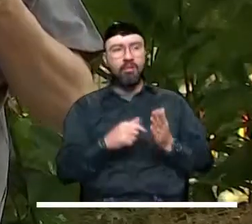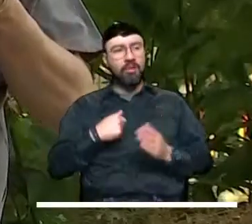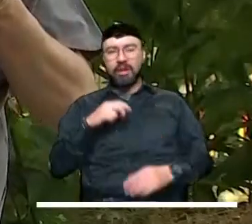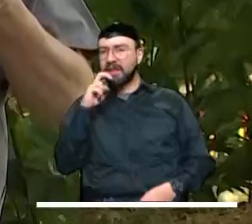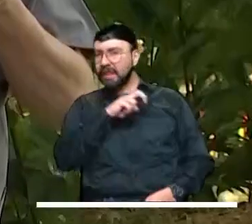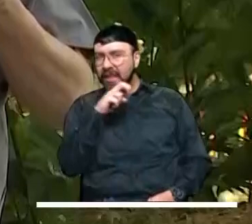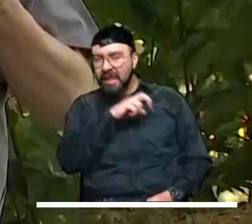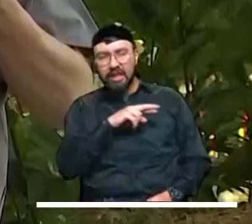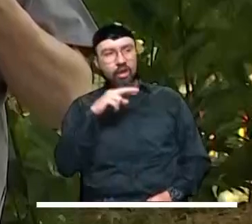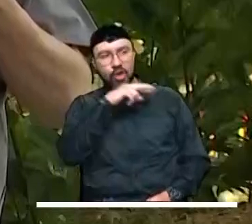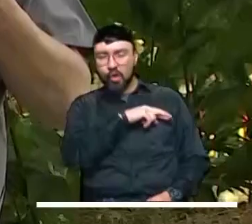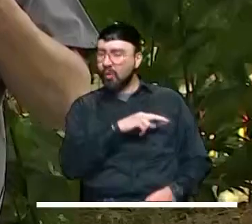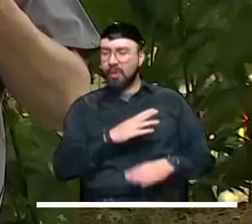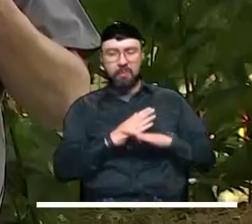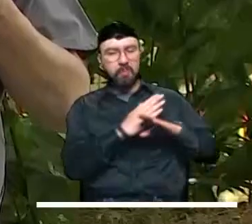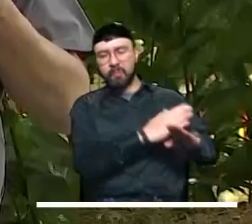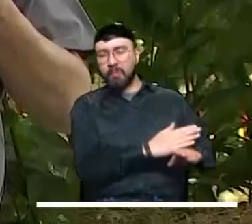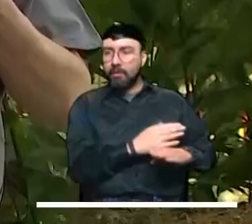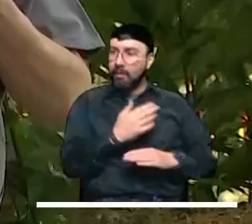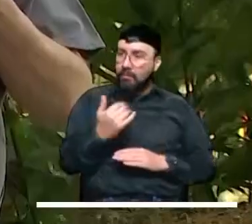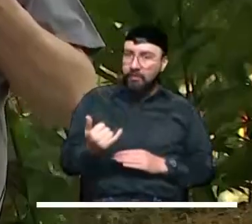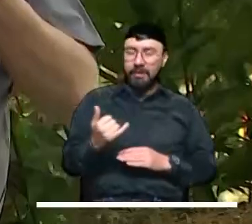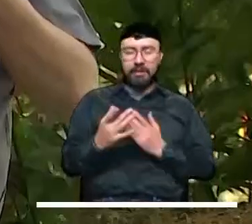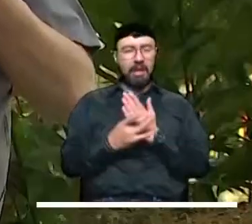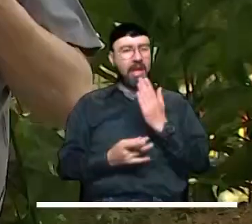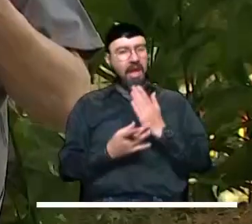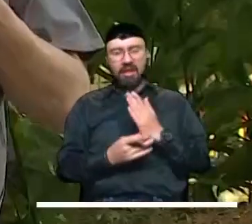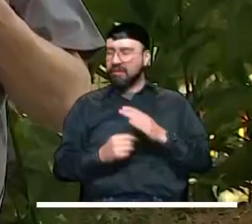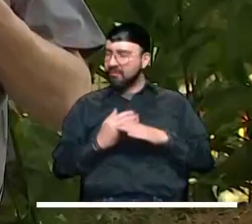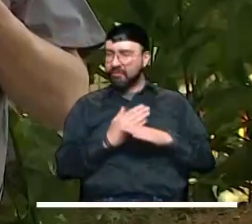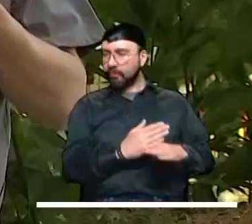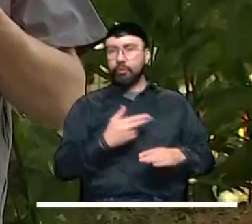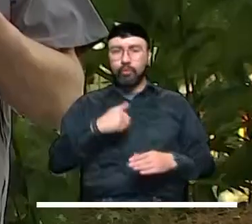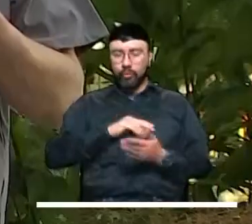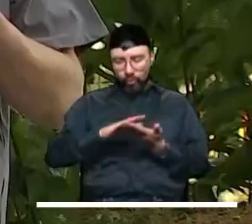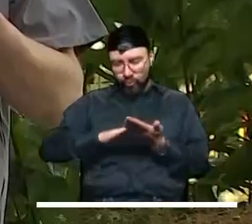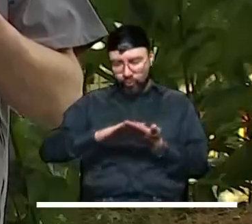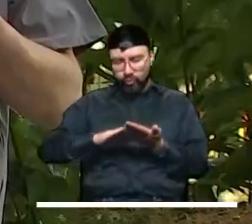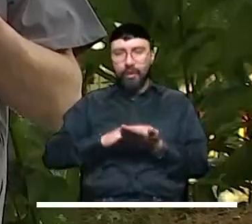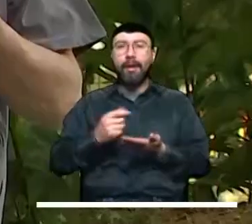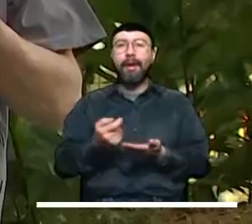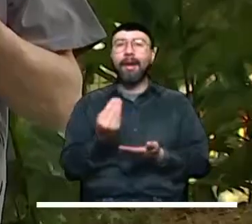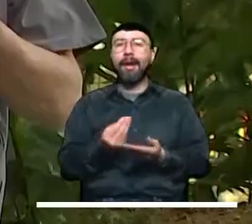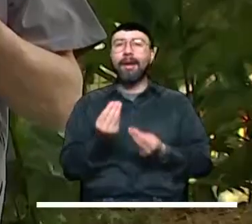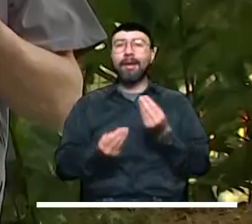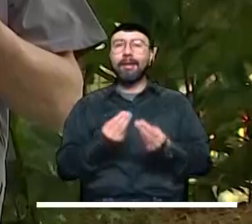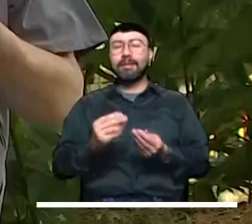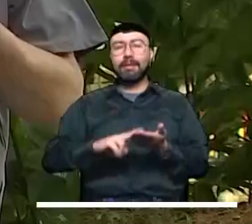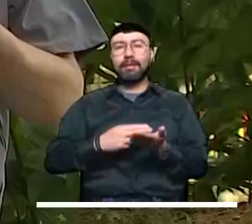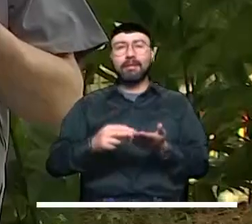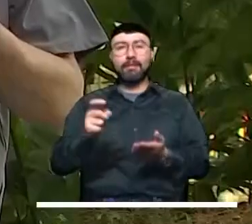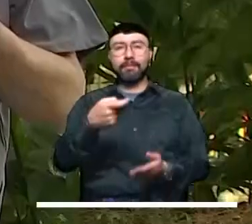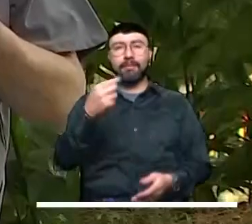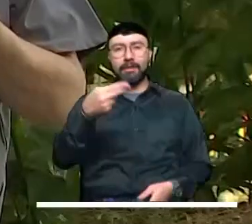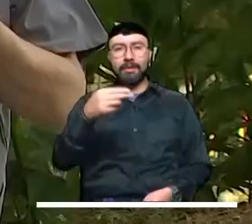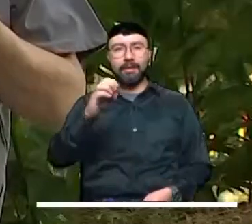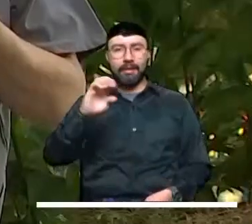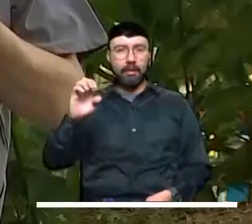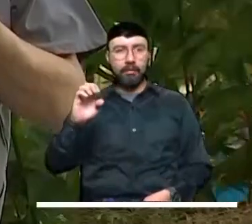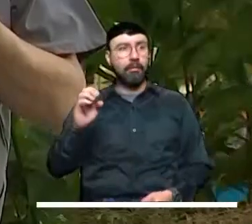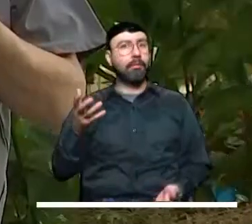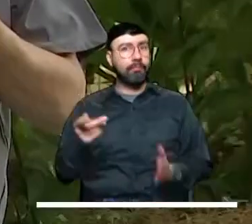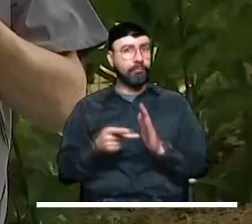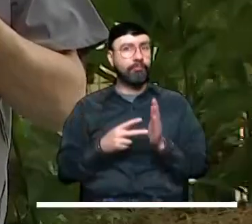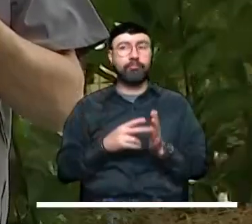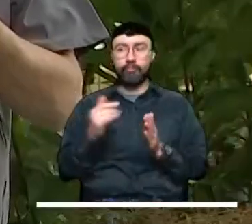carnes rojas, nosotros no consumimos grasas, nosotros hacemos el ghee. Entonces vemos que realmente ese es un problema de educación, es un problema